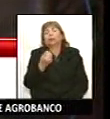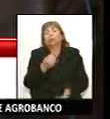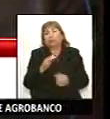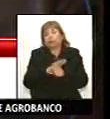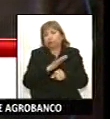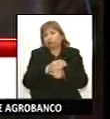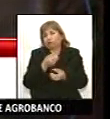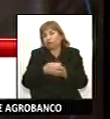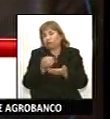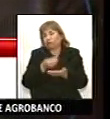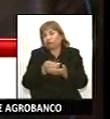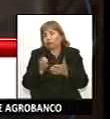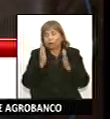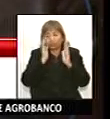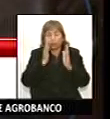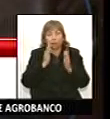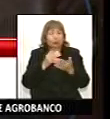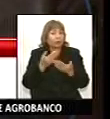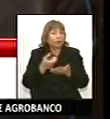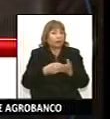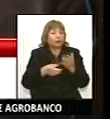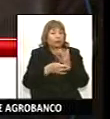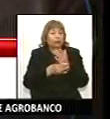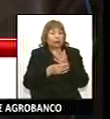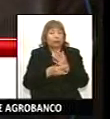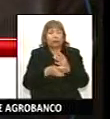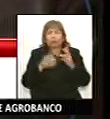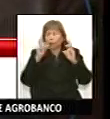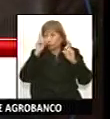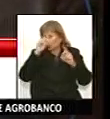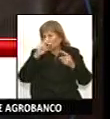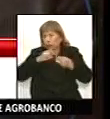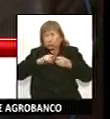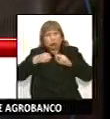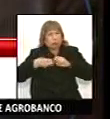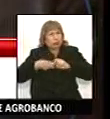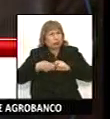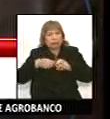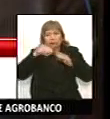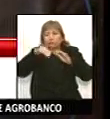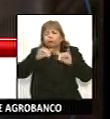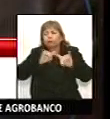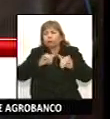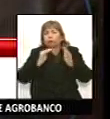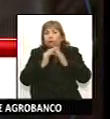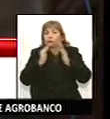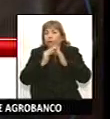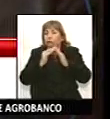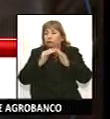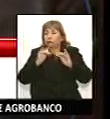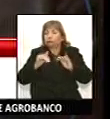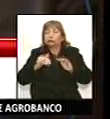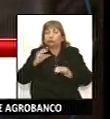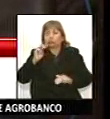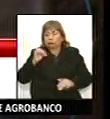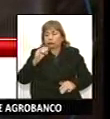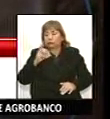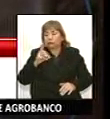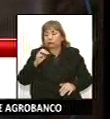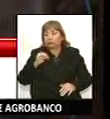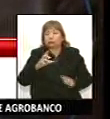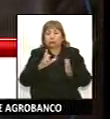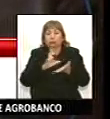implican los tratamientos médicos complejos de los niños y niñas alojadas en las casas Ronald McDonald de Lima